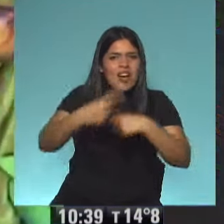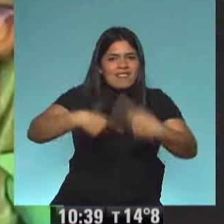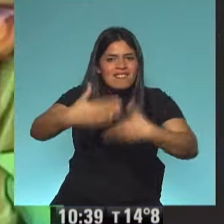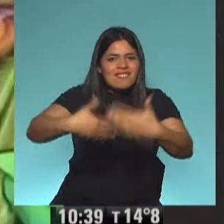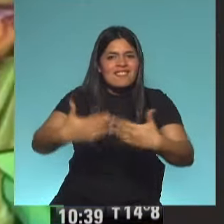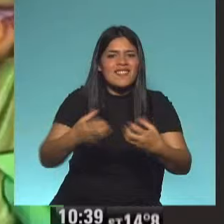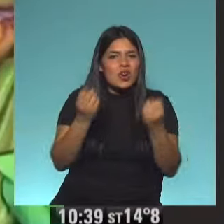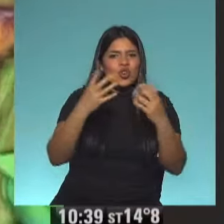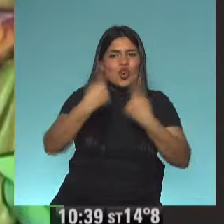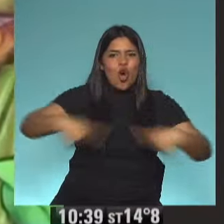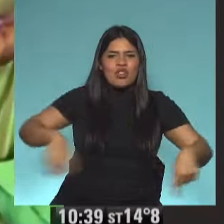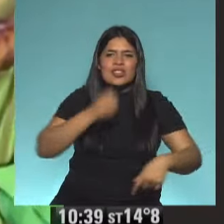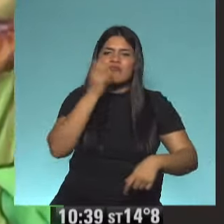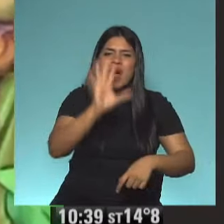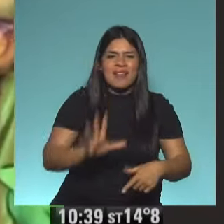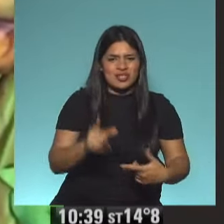maravillas.